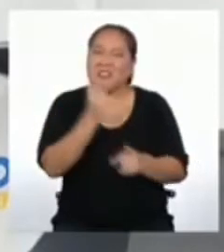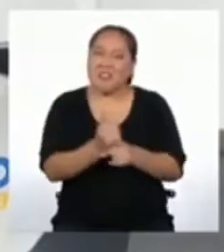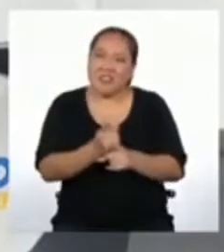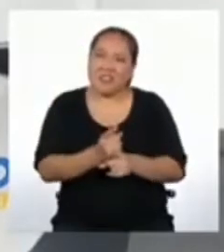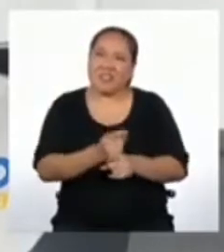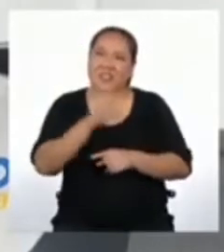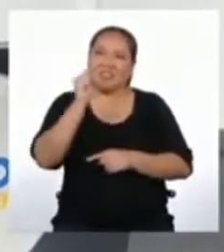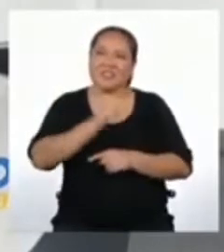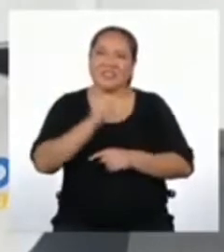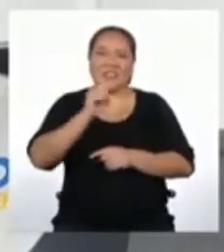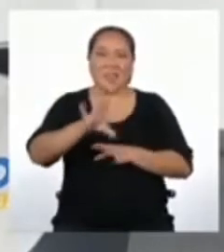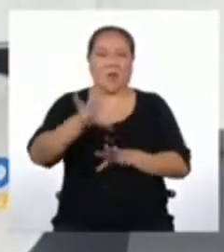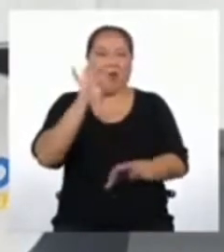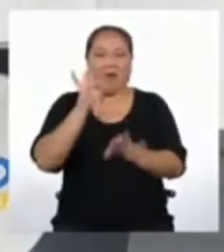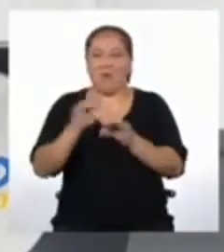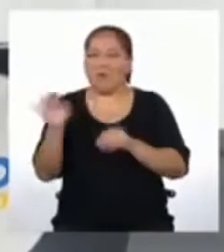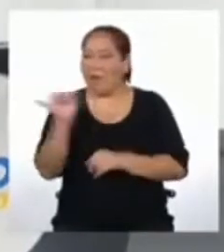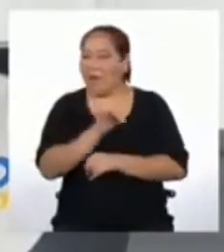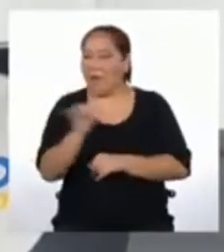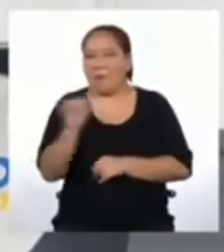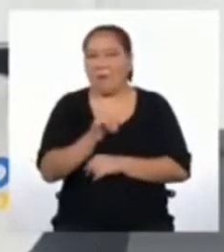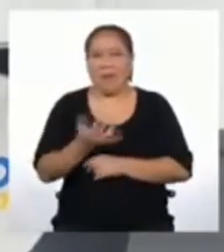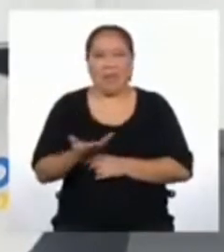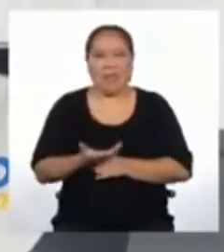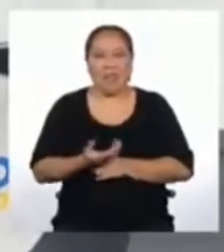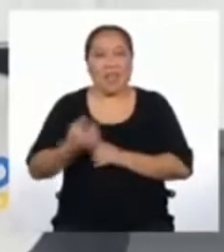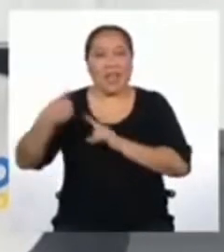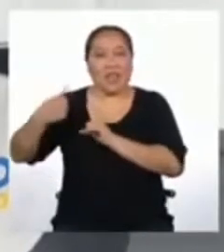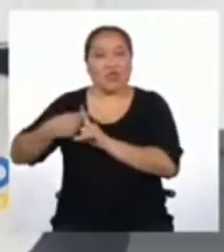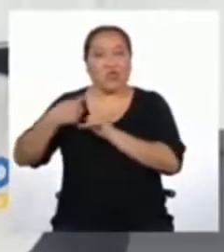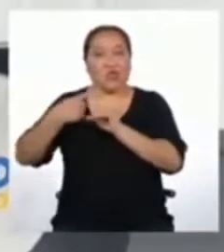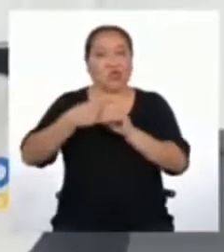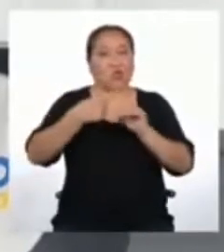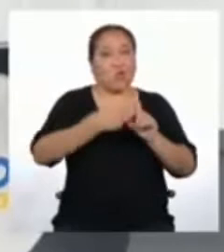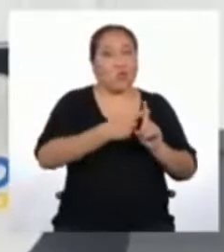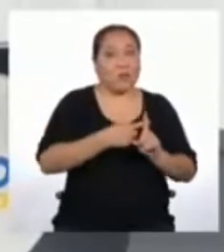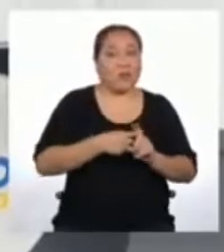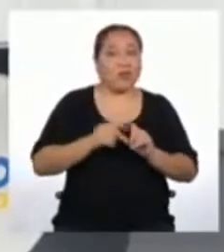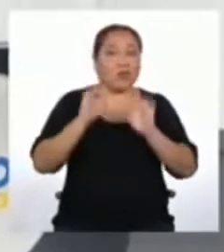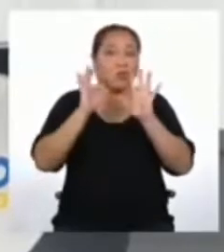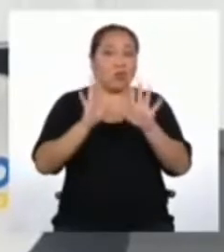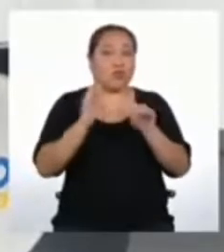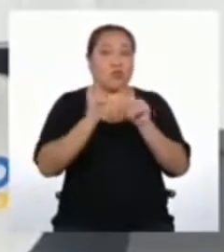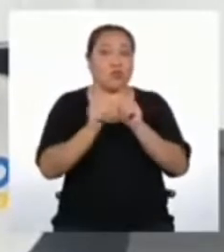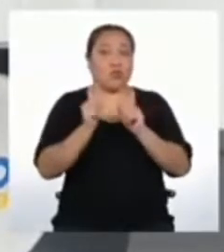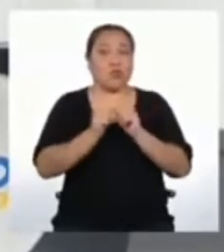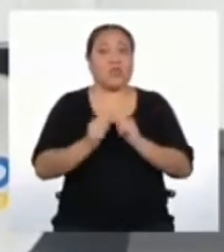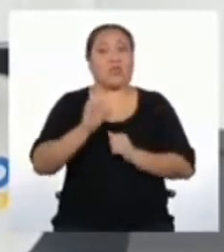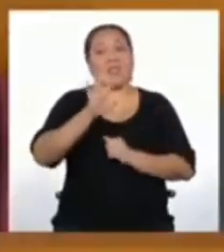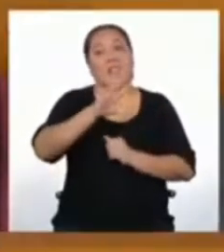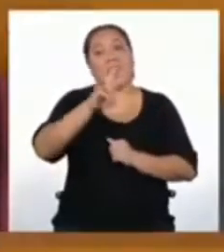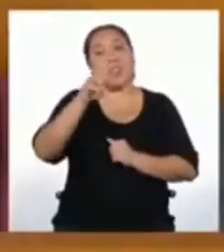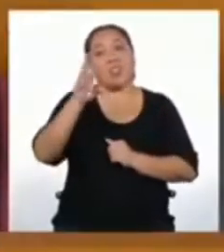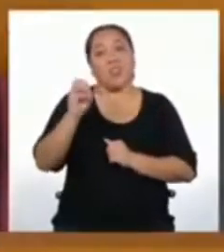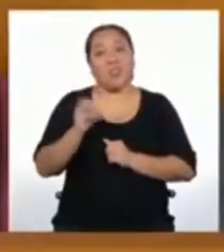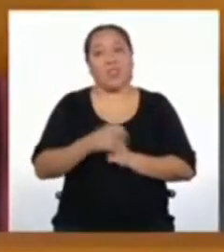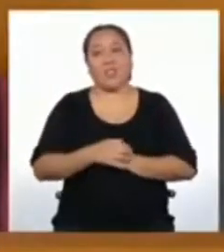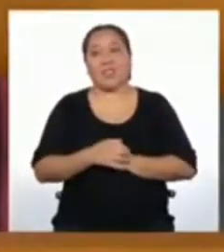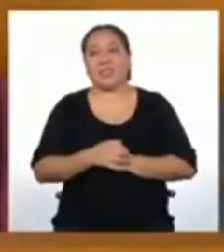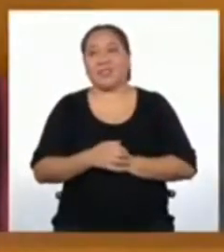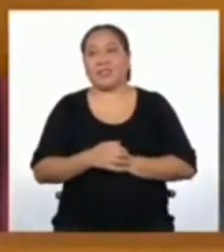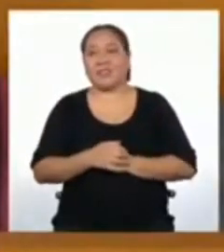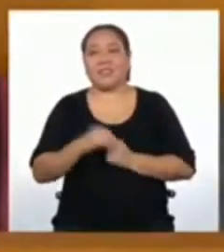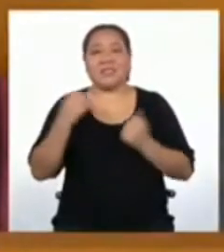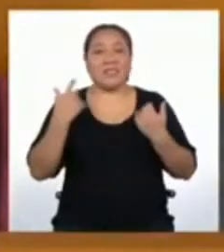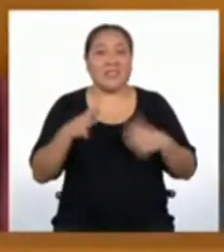¡Exacto! Hemos obtenido lo mismo que hace un rato. La suma de los primeros 8 términos es 520. Ya que hemos